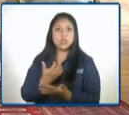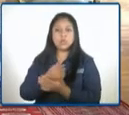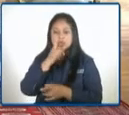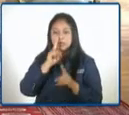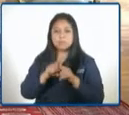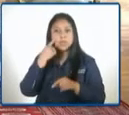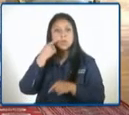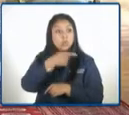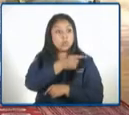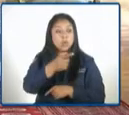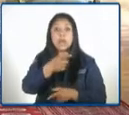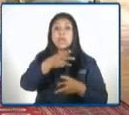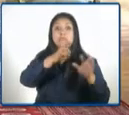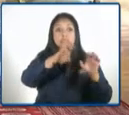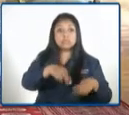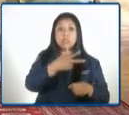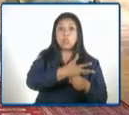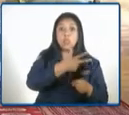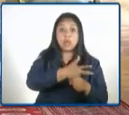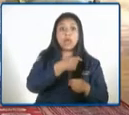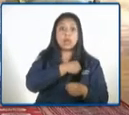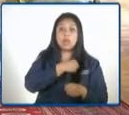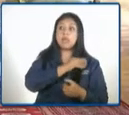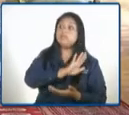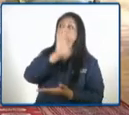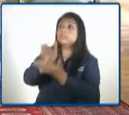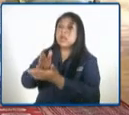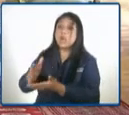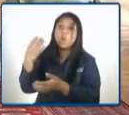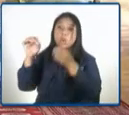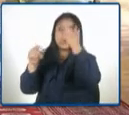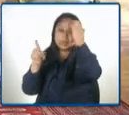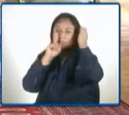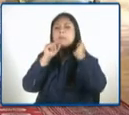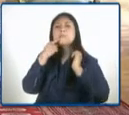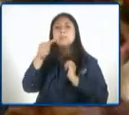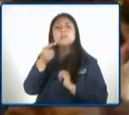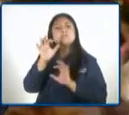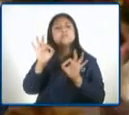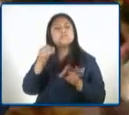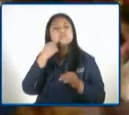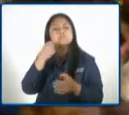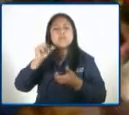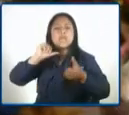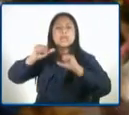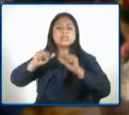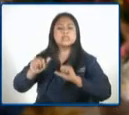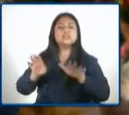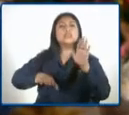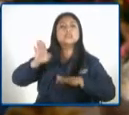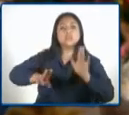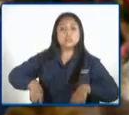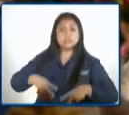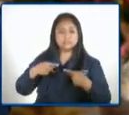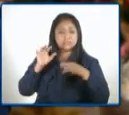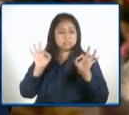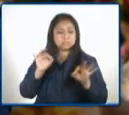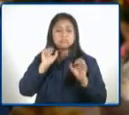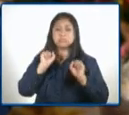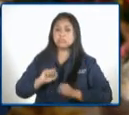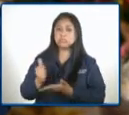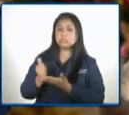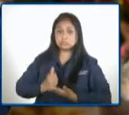los ciudadanos y, por lo tanto, mejorar también el acceso y las condiciones de vida. Y quiero destacar de manera